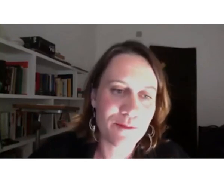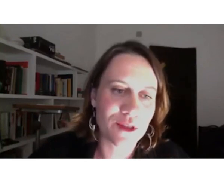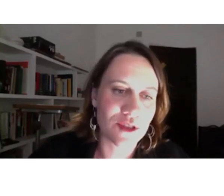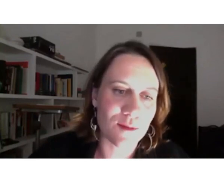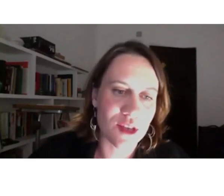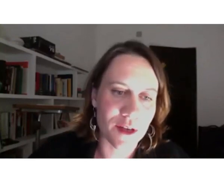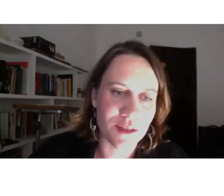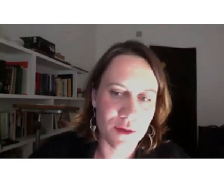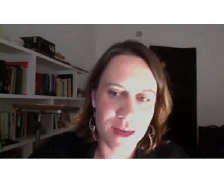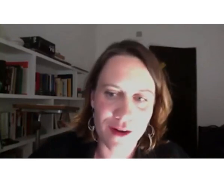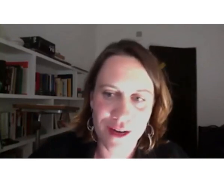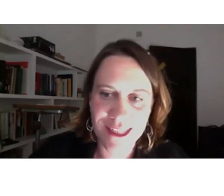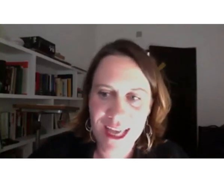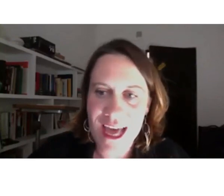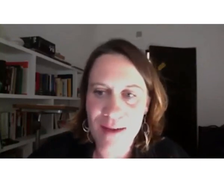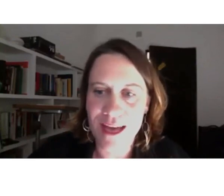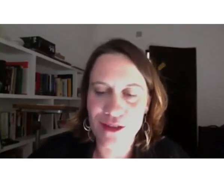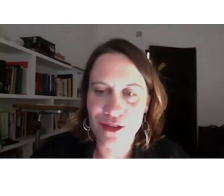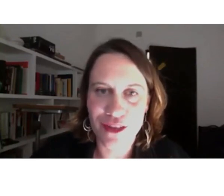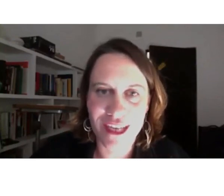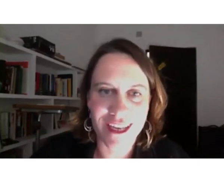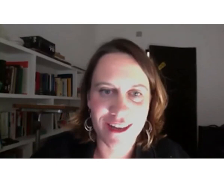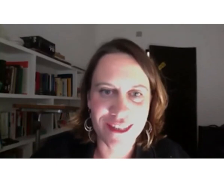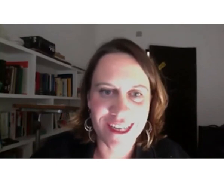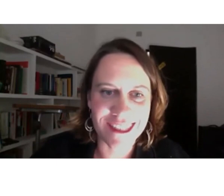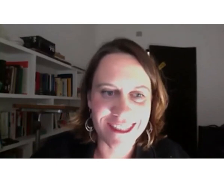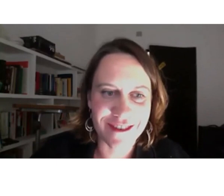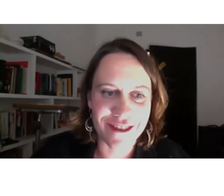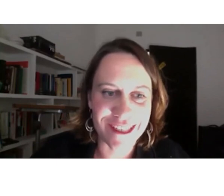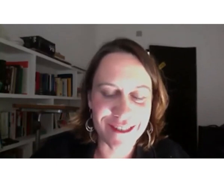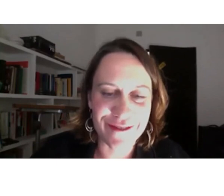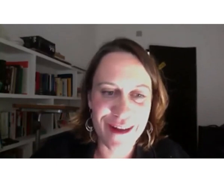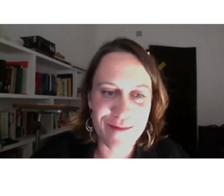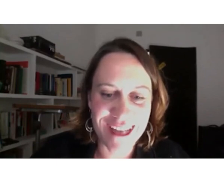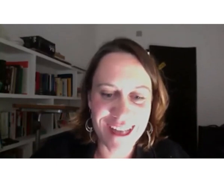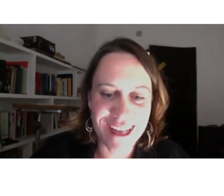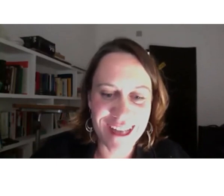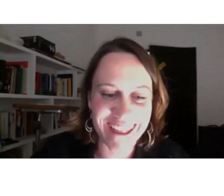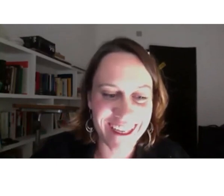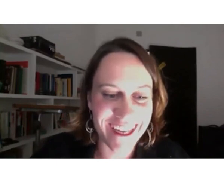Y pues nos vemos el próximo miércoles hablando de otras cosas. Un